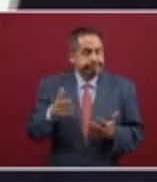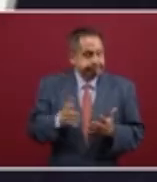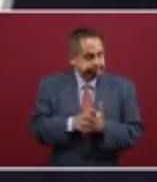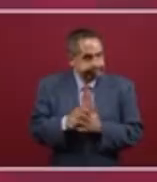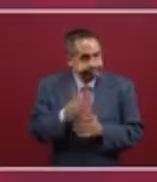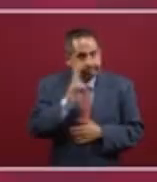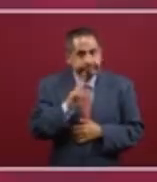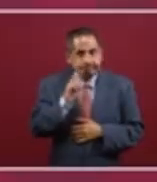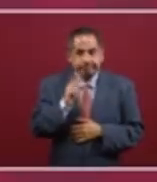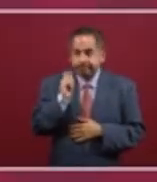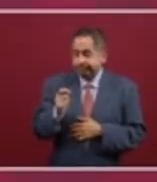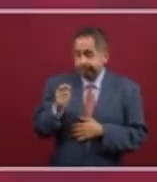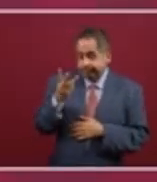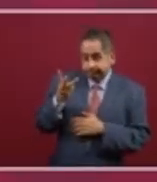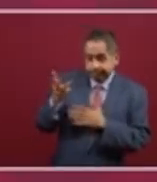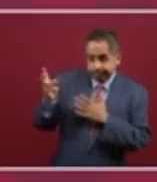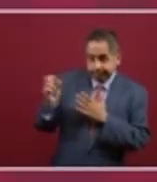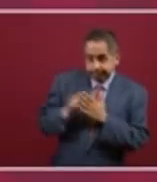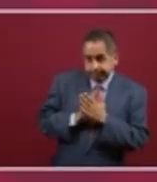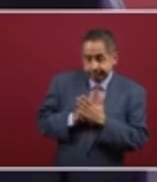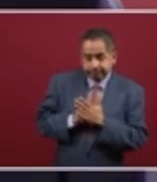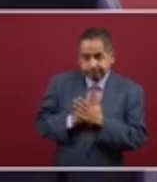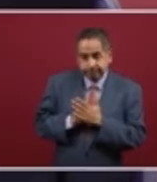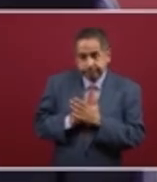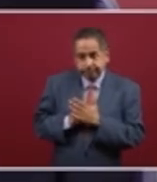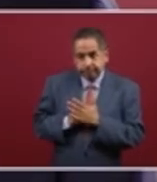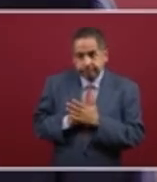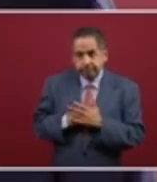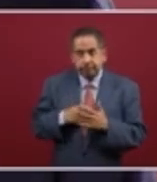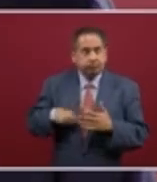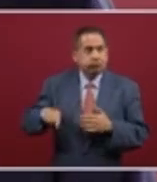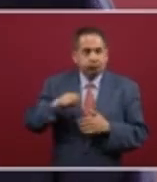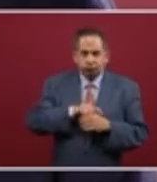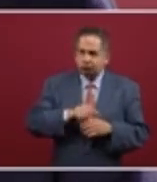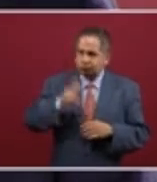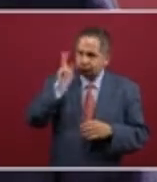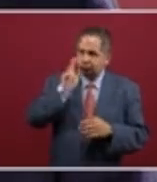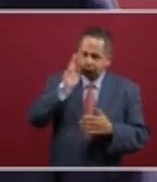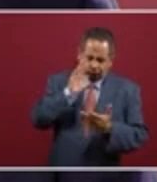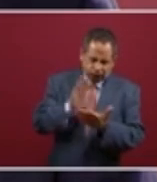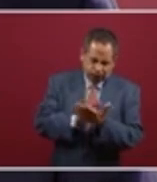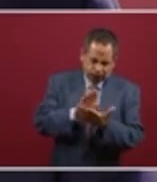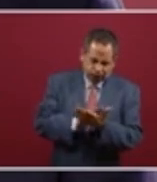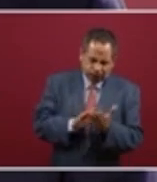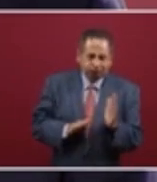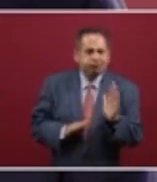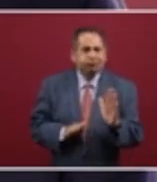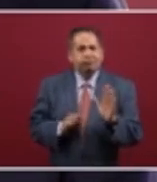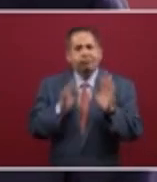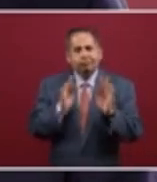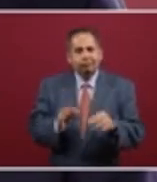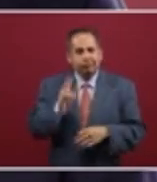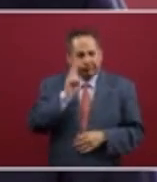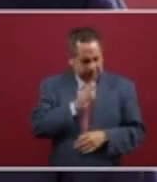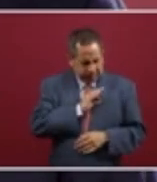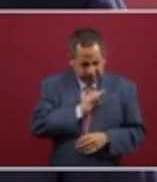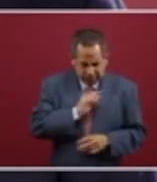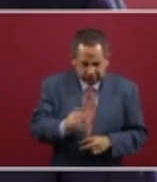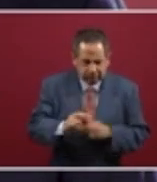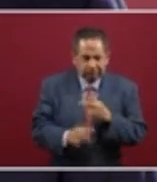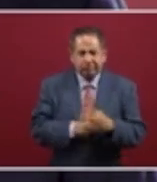que en tres meses podamos acreditar qué es posible